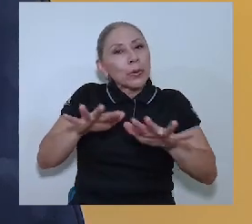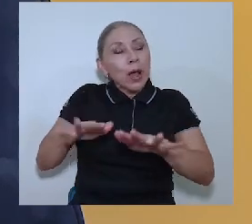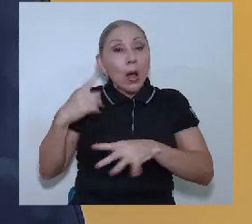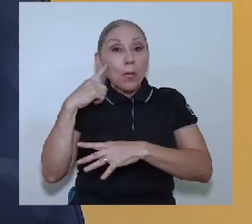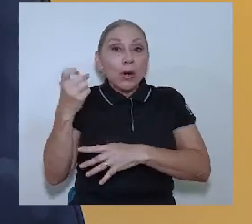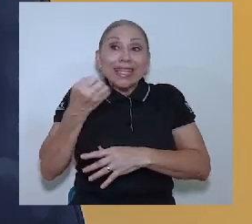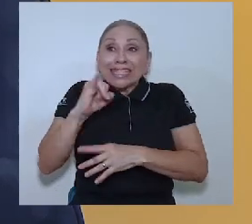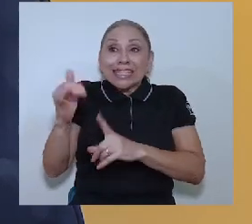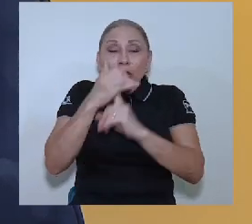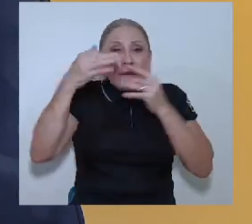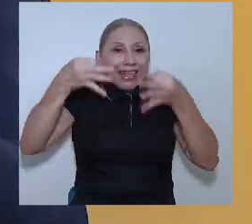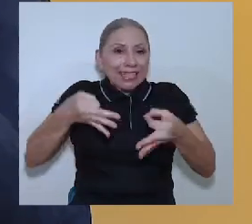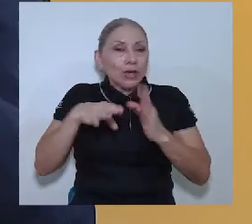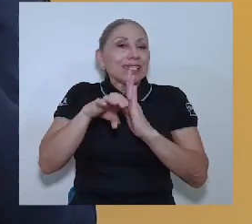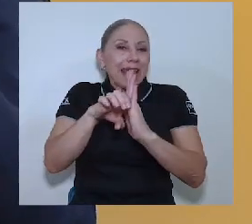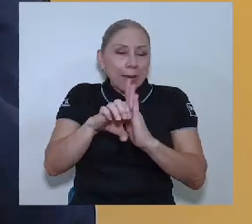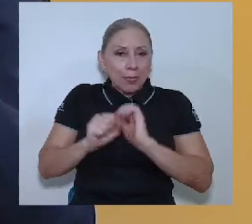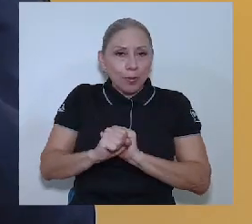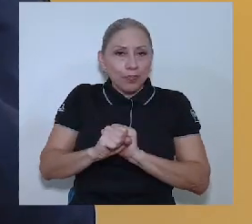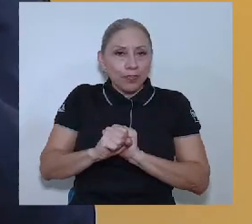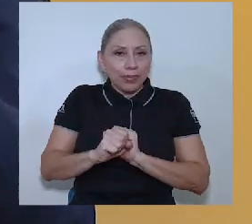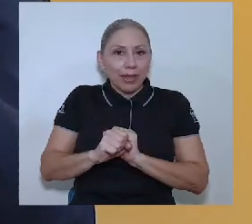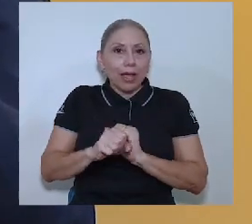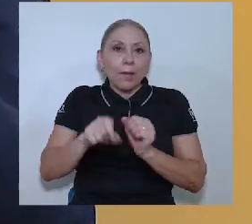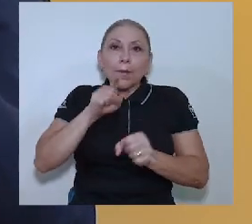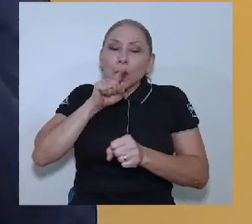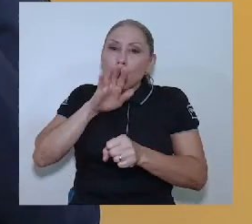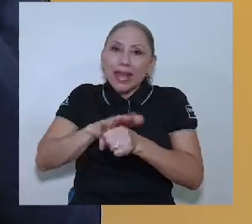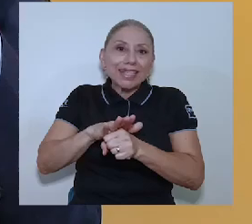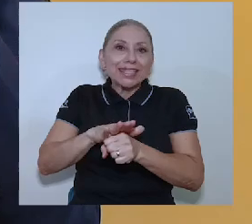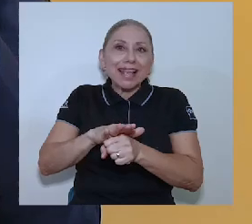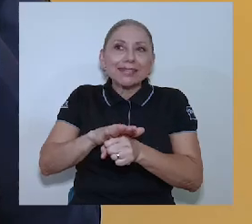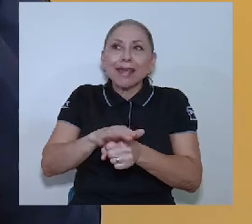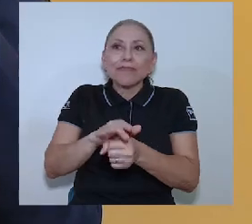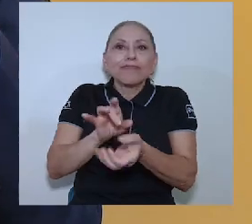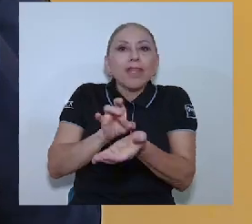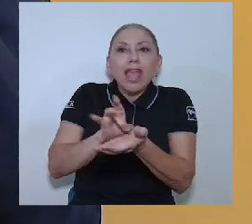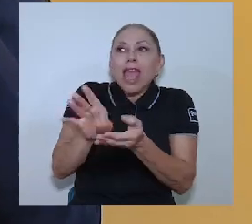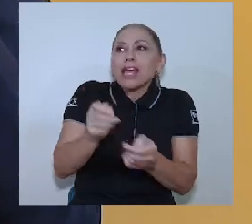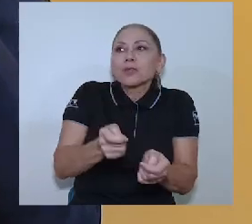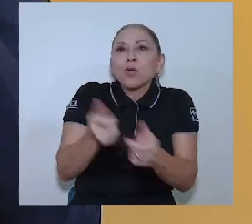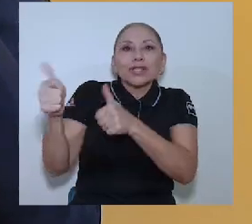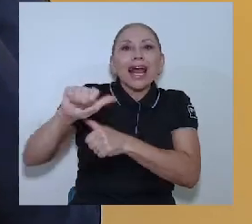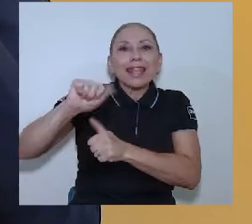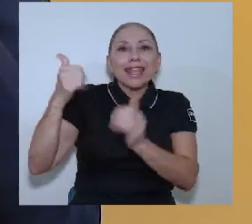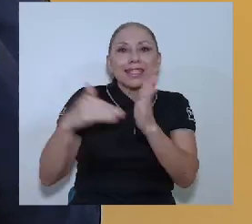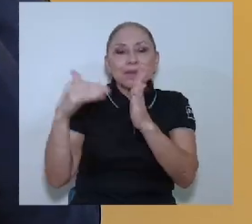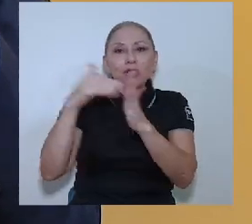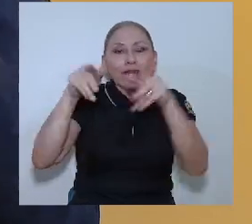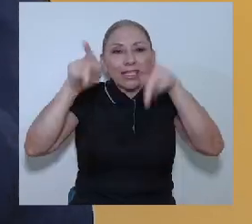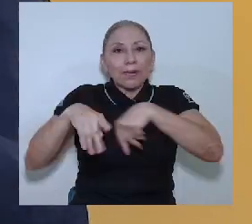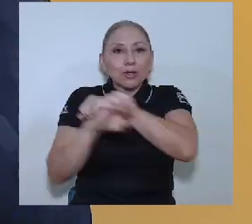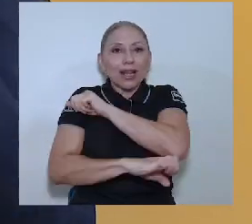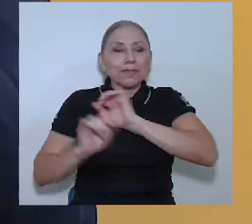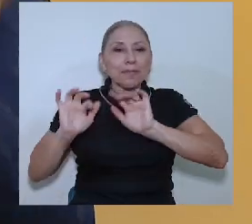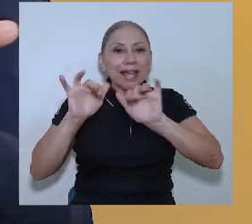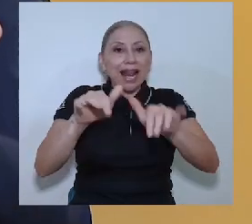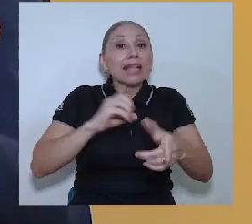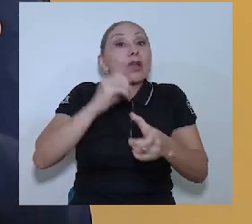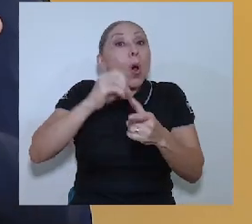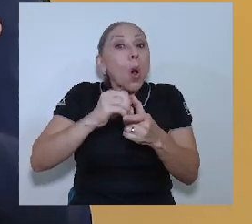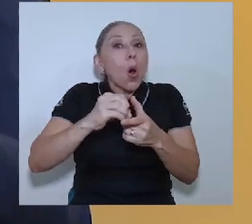que decisiones como por ejemplo, por lo menos promesas de expulsar 10 millones de migrantes o de